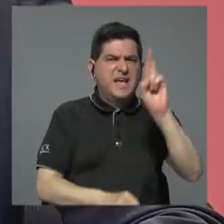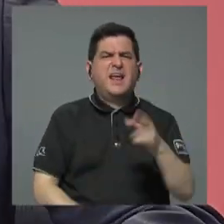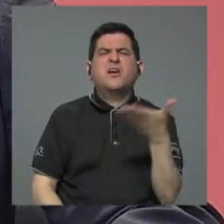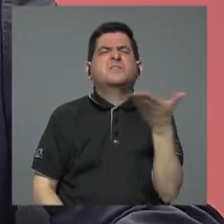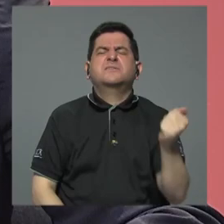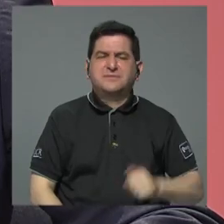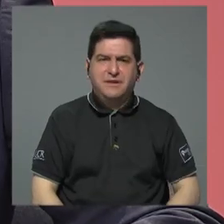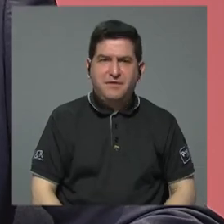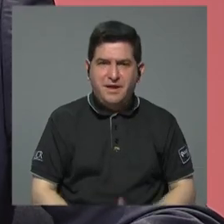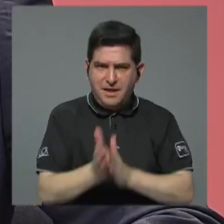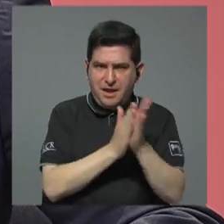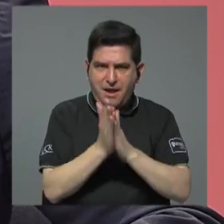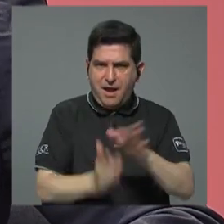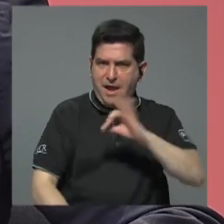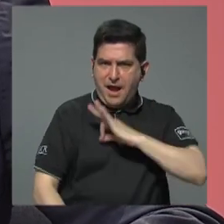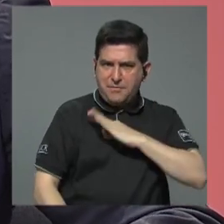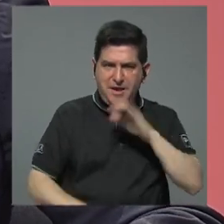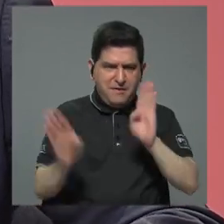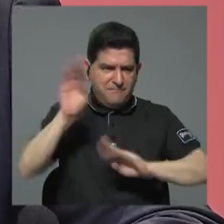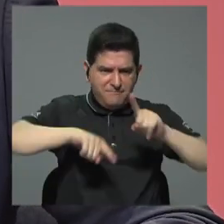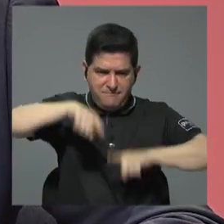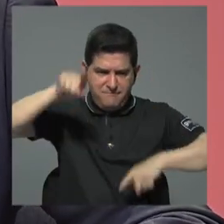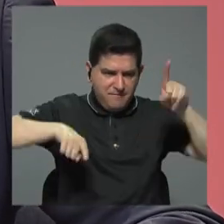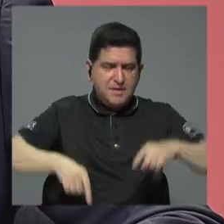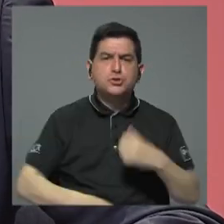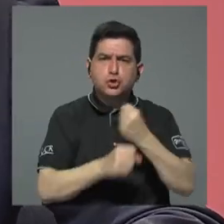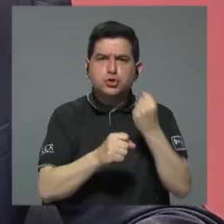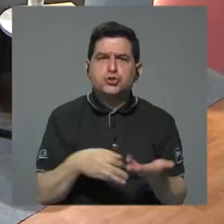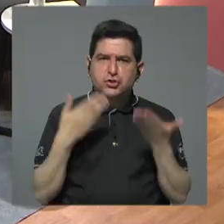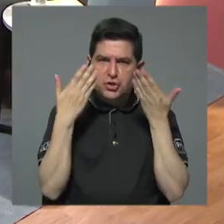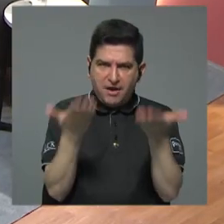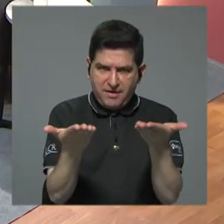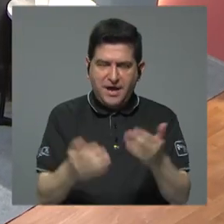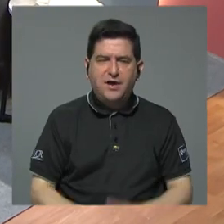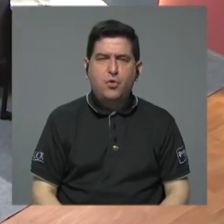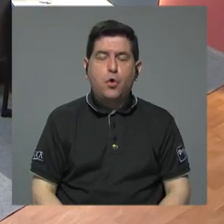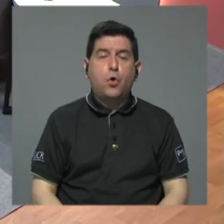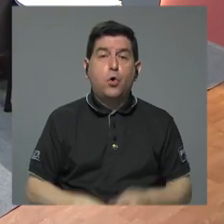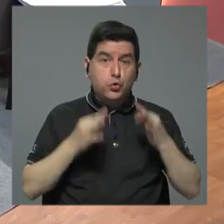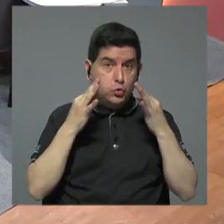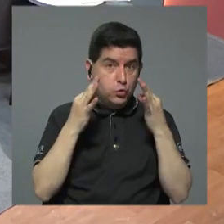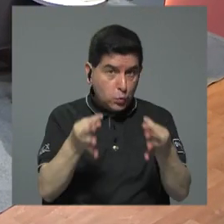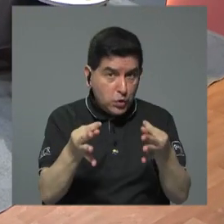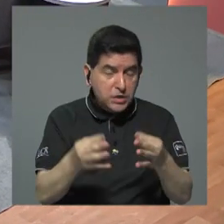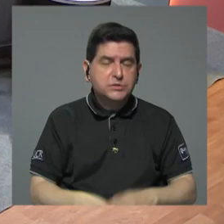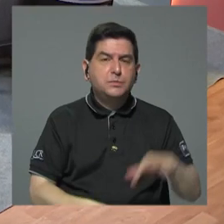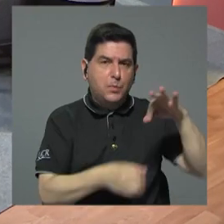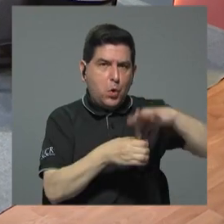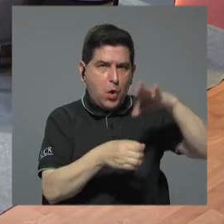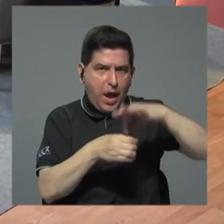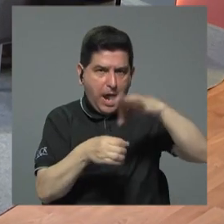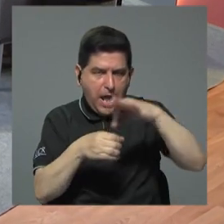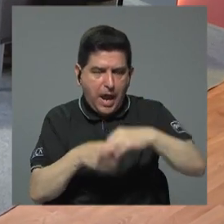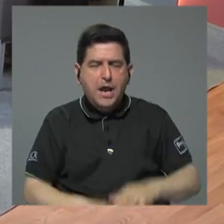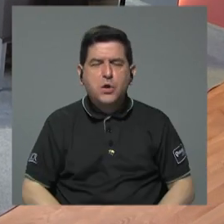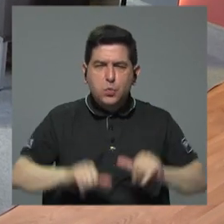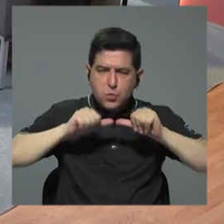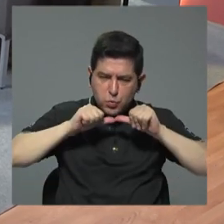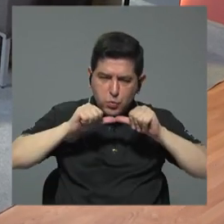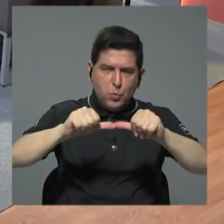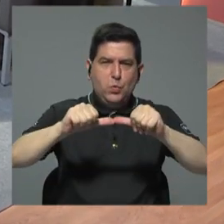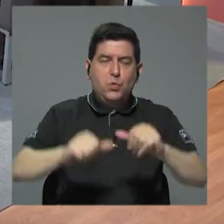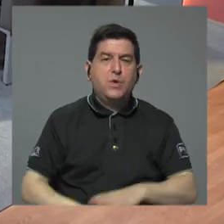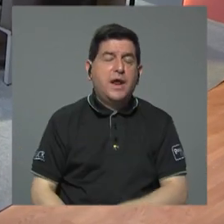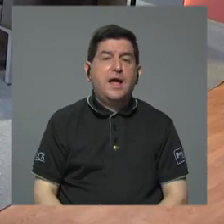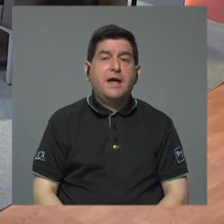Rica? Aprovechar los beneficios de la biodiversidad, eso genera empleos, aprovechar el turismo, aprovechar la agricultura sostenible, y